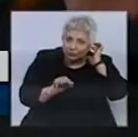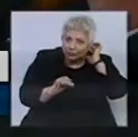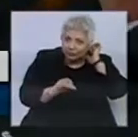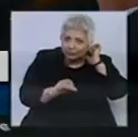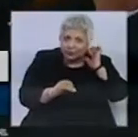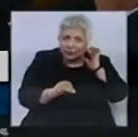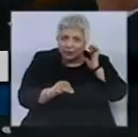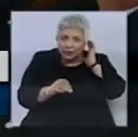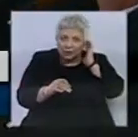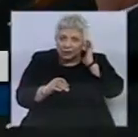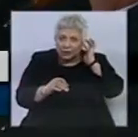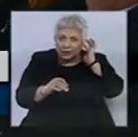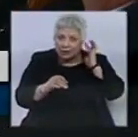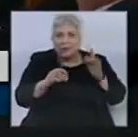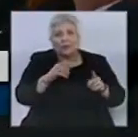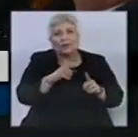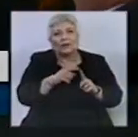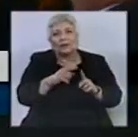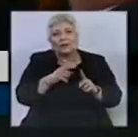no sería bueno